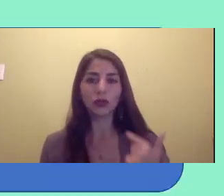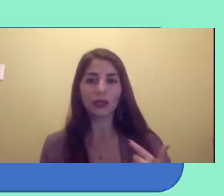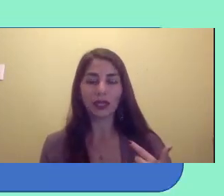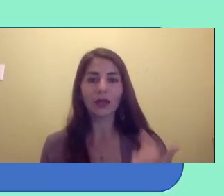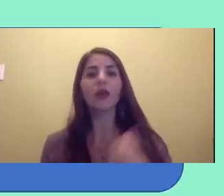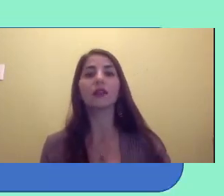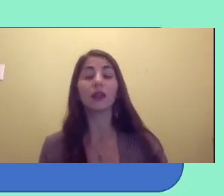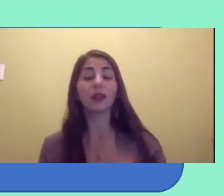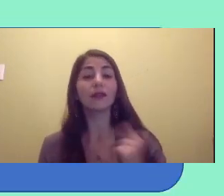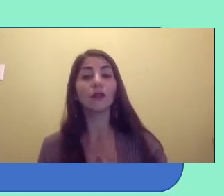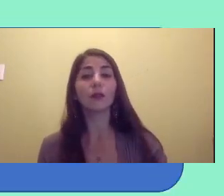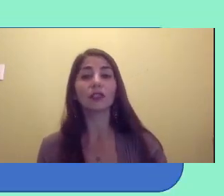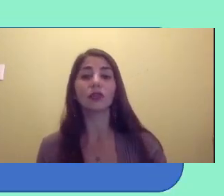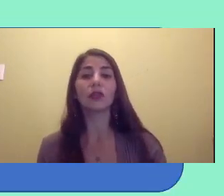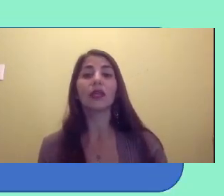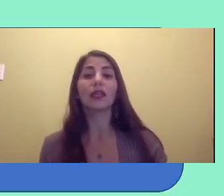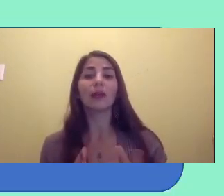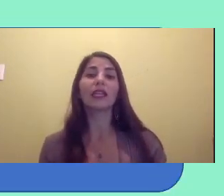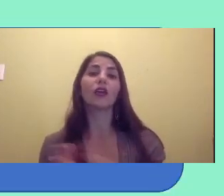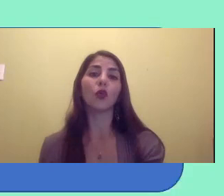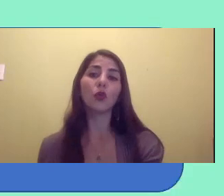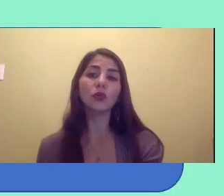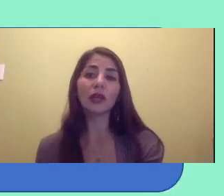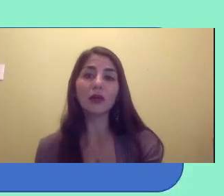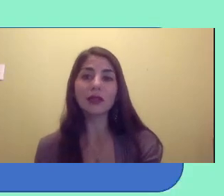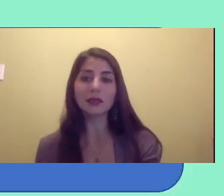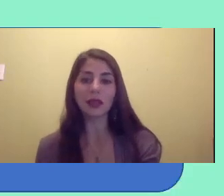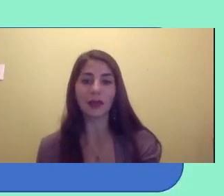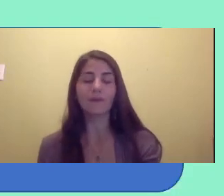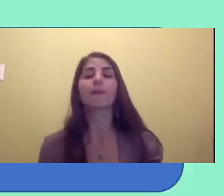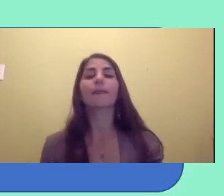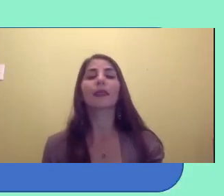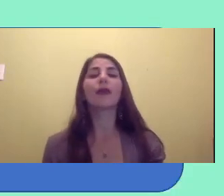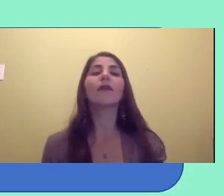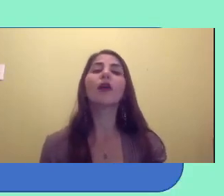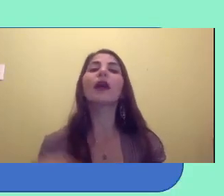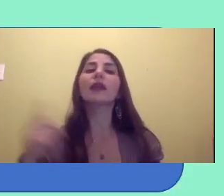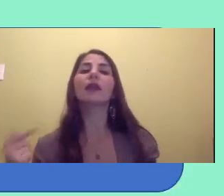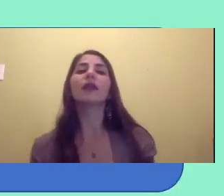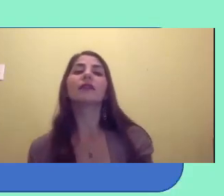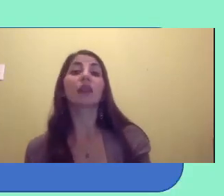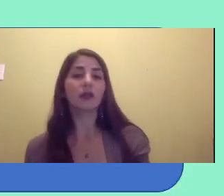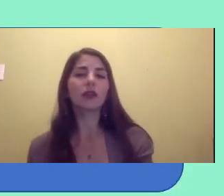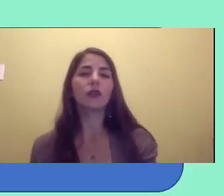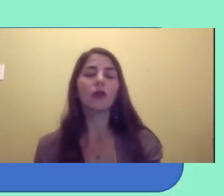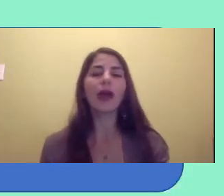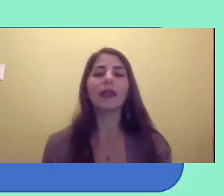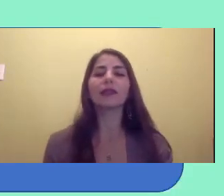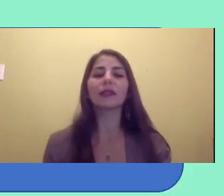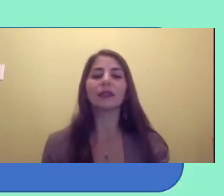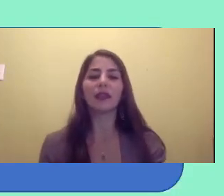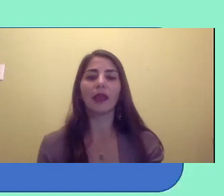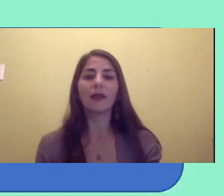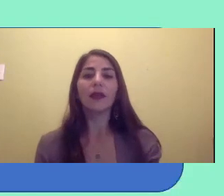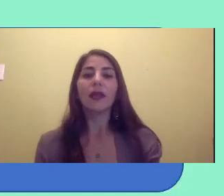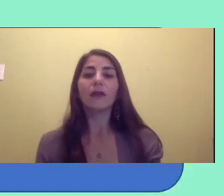que nosotros entreguemos esta información de manera conjunta con la seña. Ya vamos a ir desarrollando más